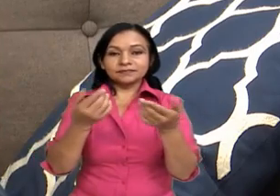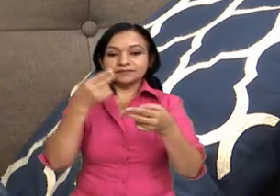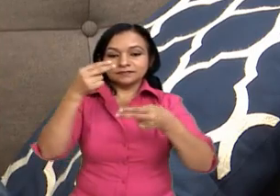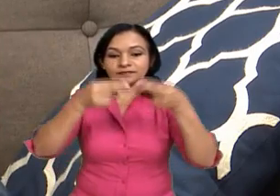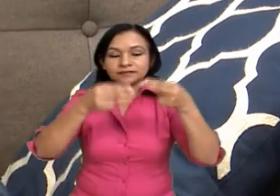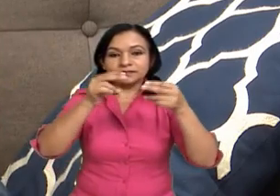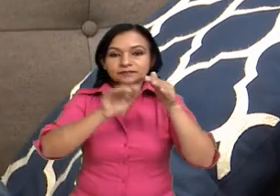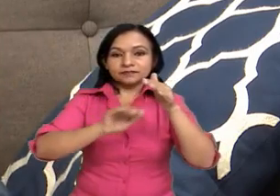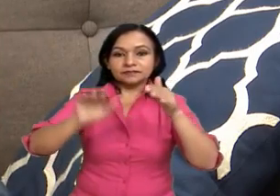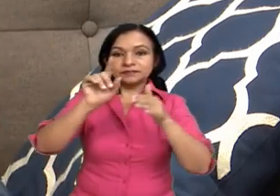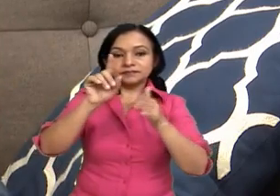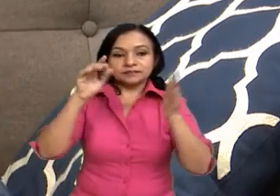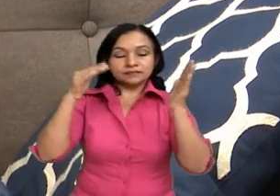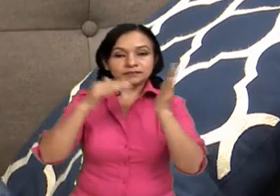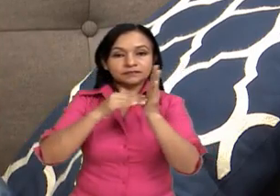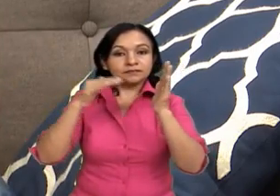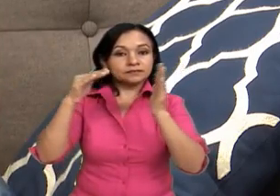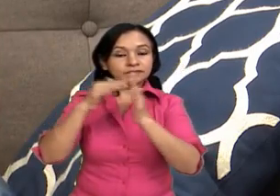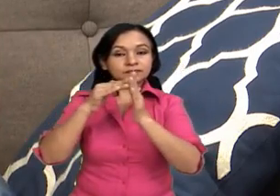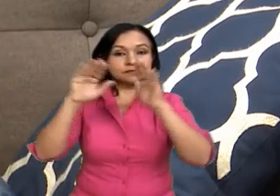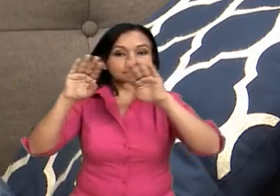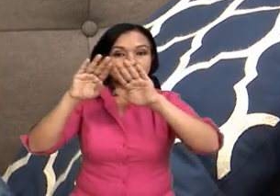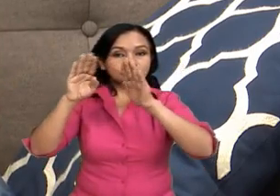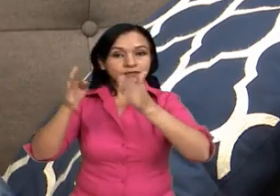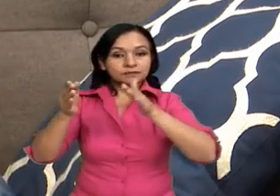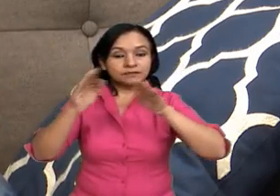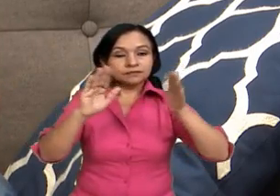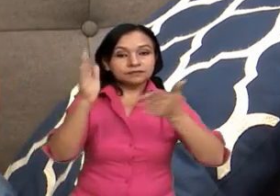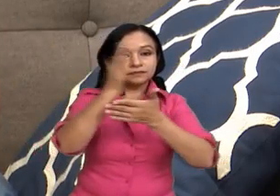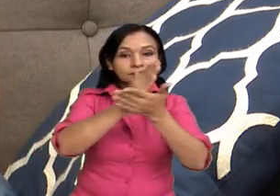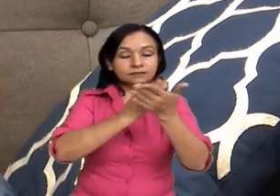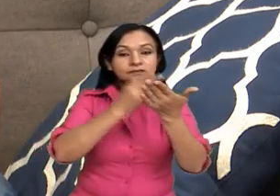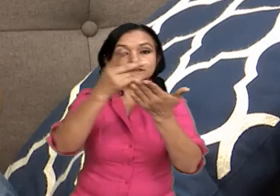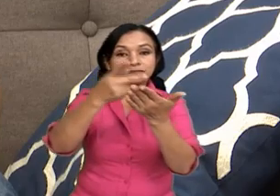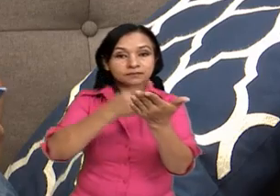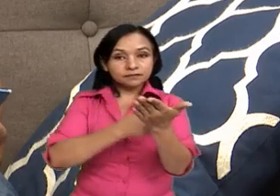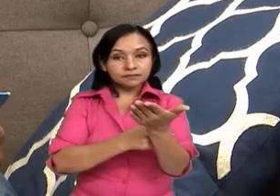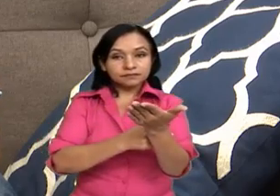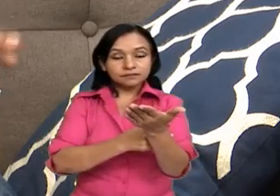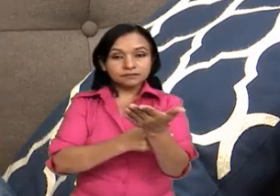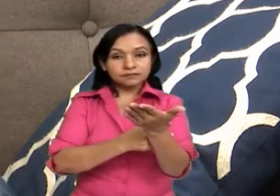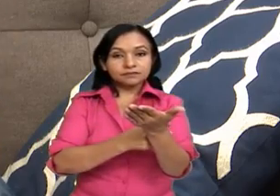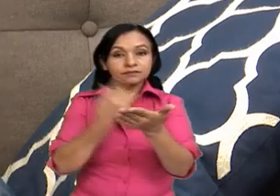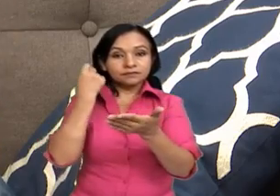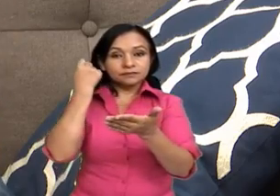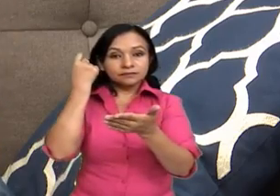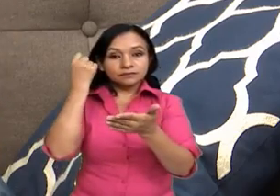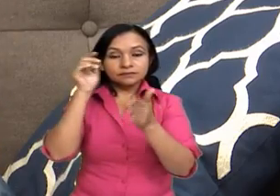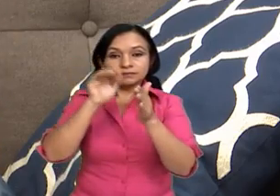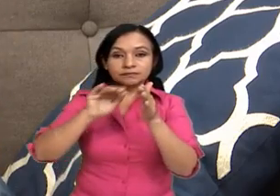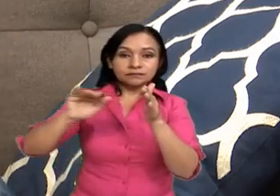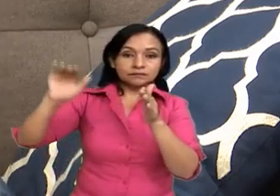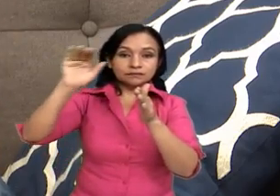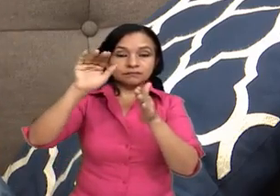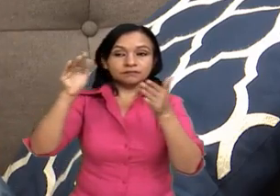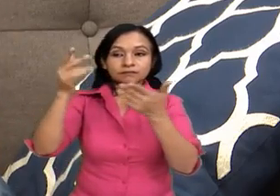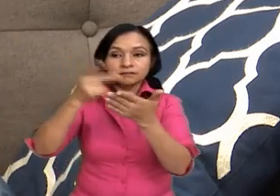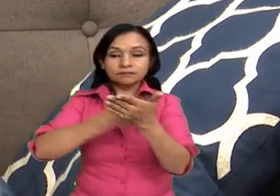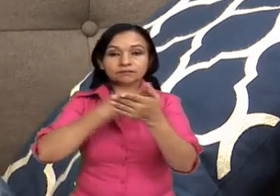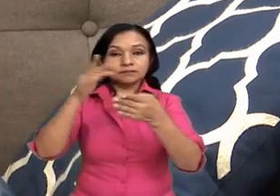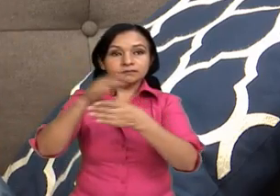Más de 1,000,000 de mujeres solo en algunos proyectos que ha mencionado usted. Entiendo que también hay un abanico más amplio.